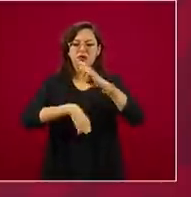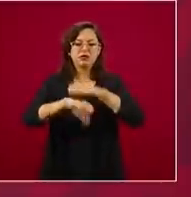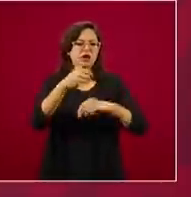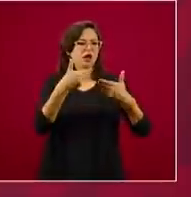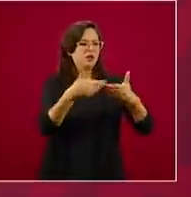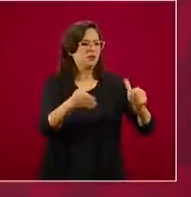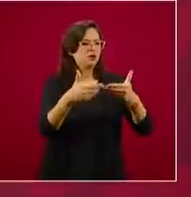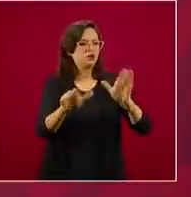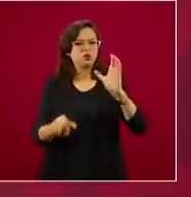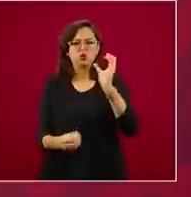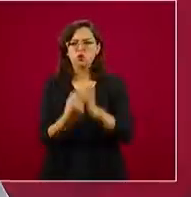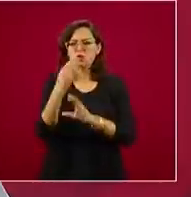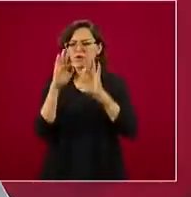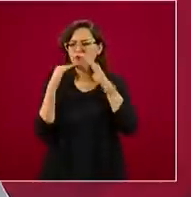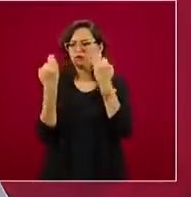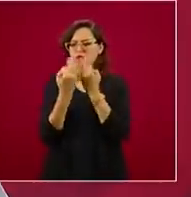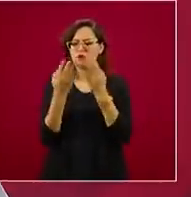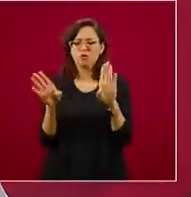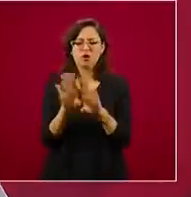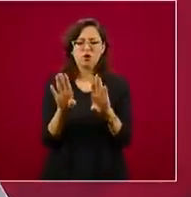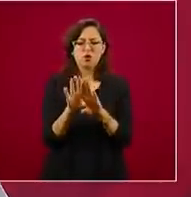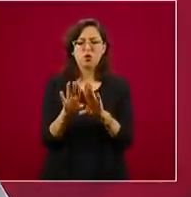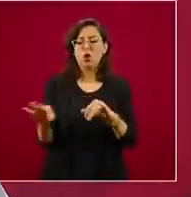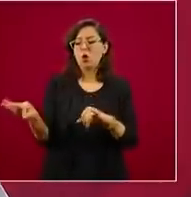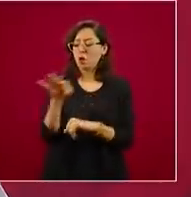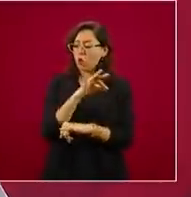Y finalmente, no por ser final,